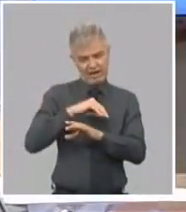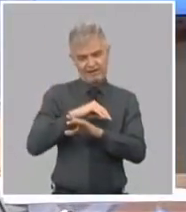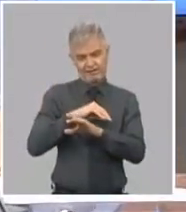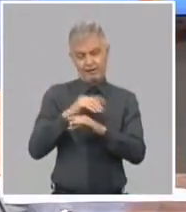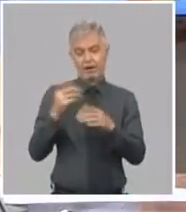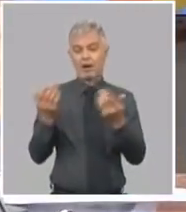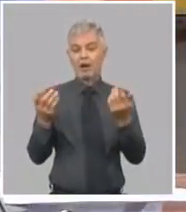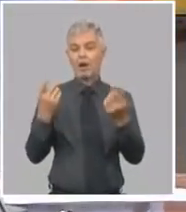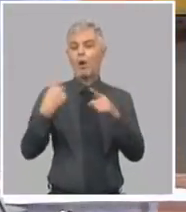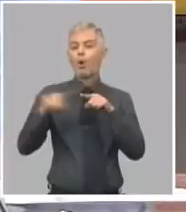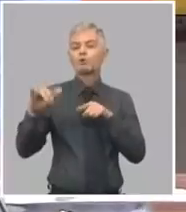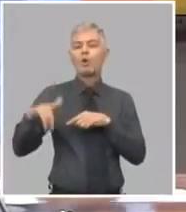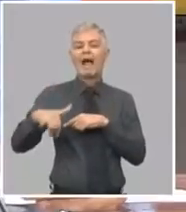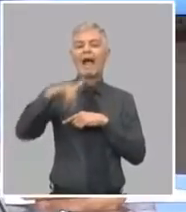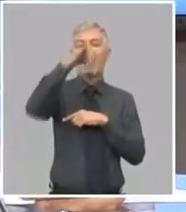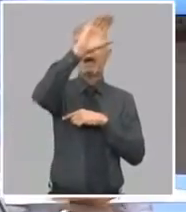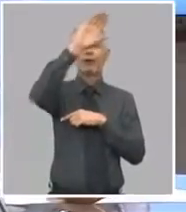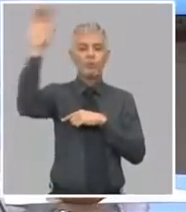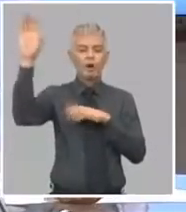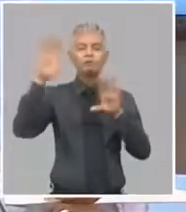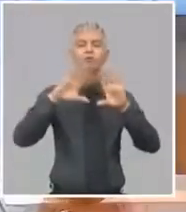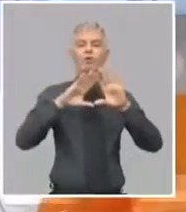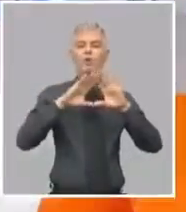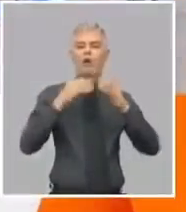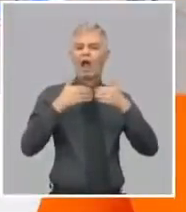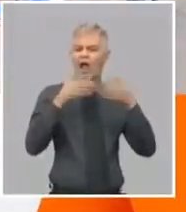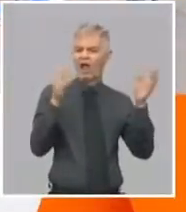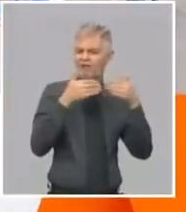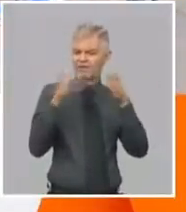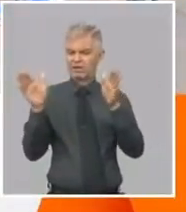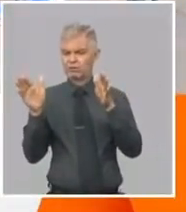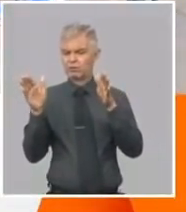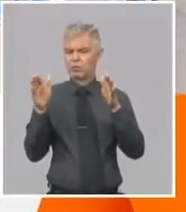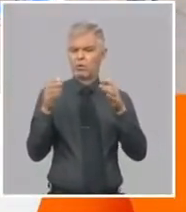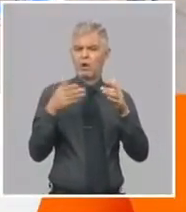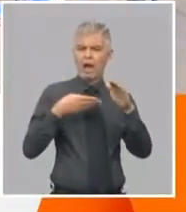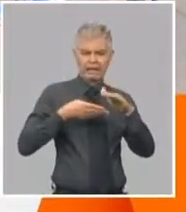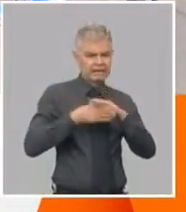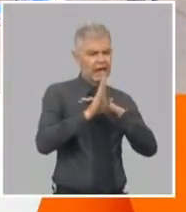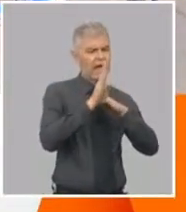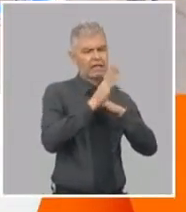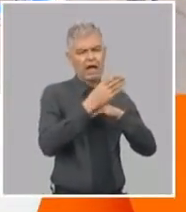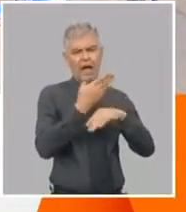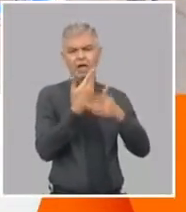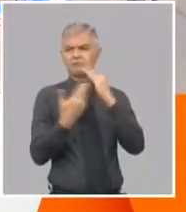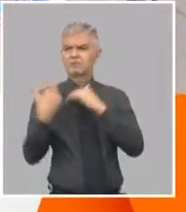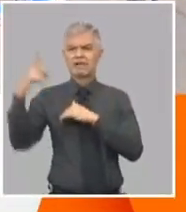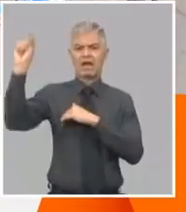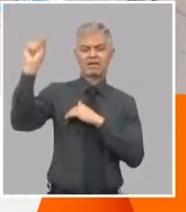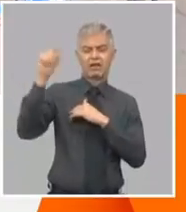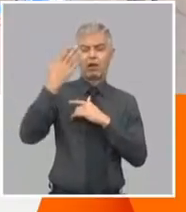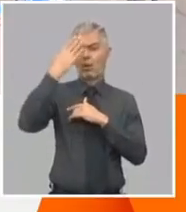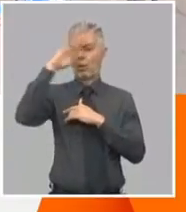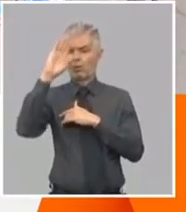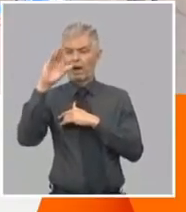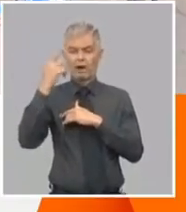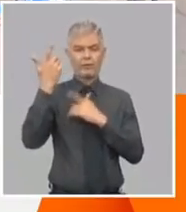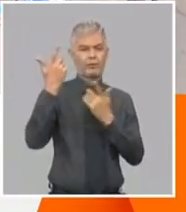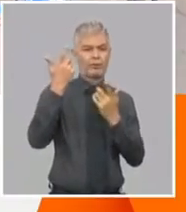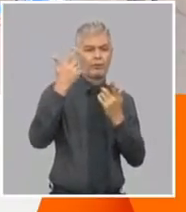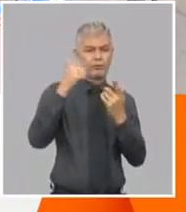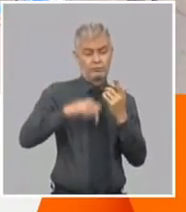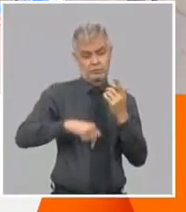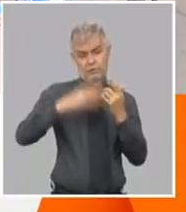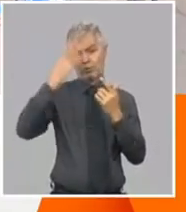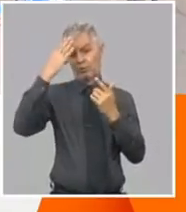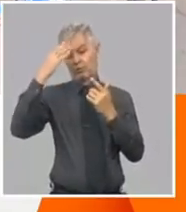aeropuertos abiertos, y esto es algo importante, se permite la entrada y salida de cubanos y extranjeros, residentes y no residentes